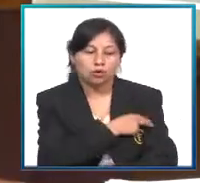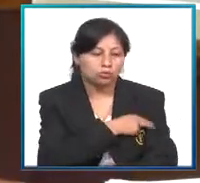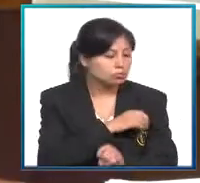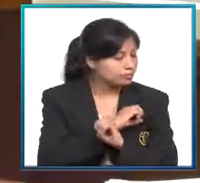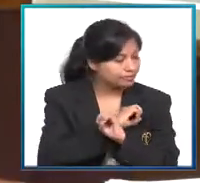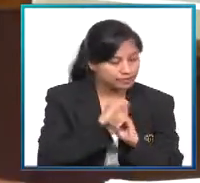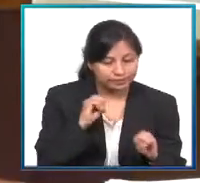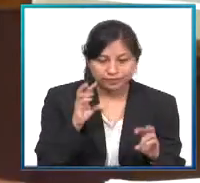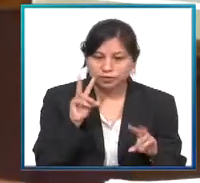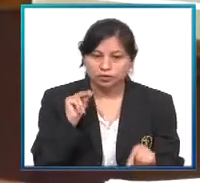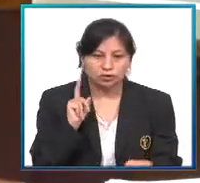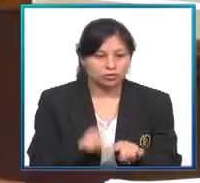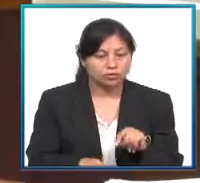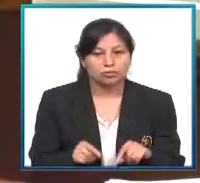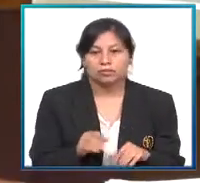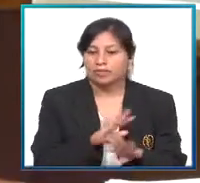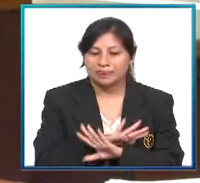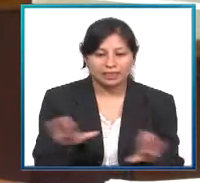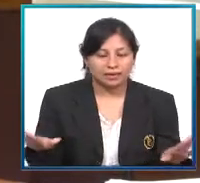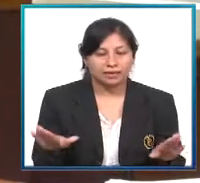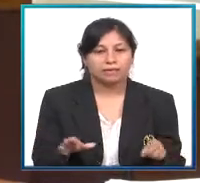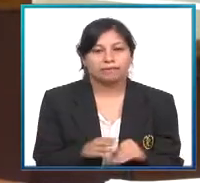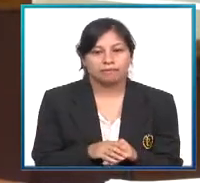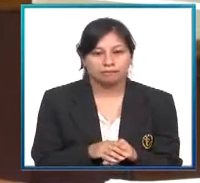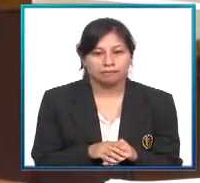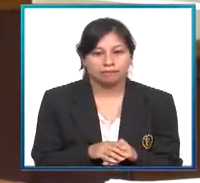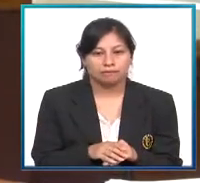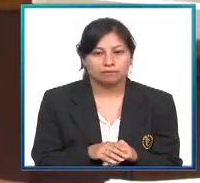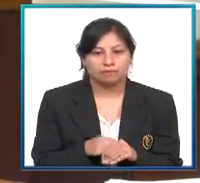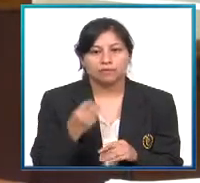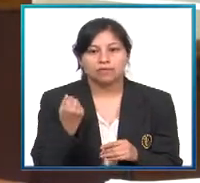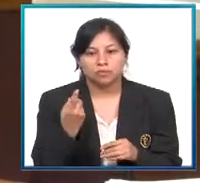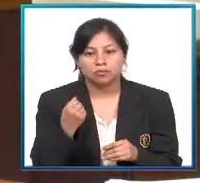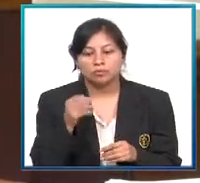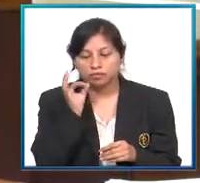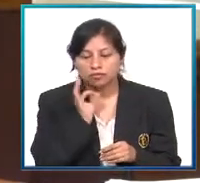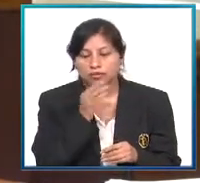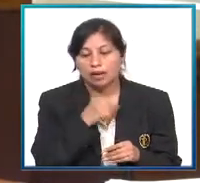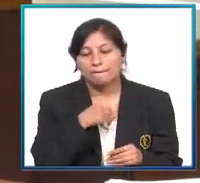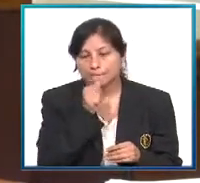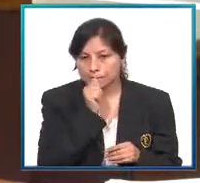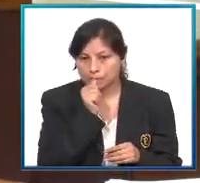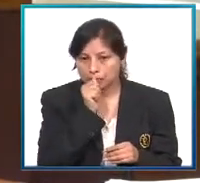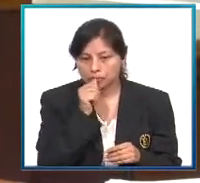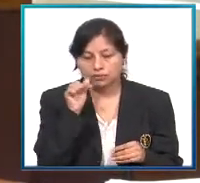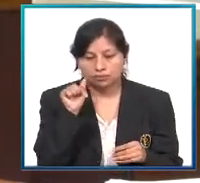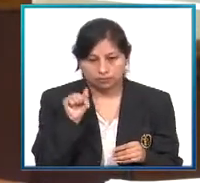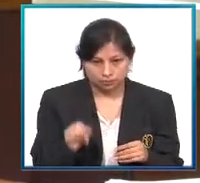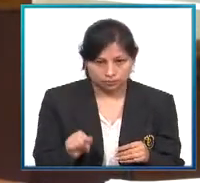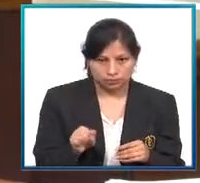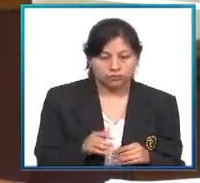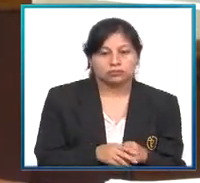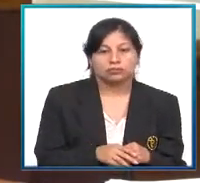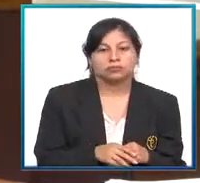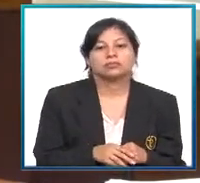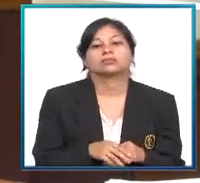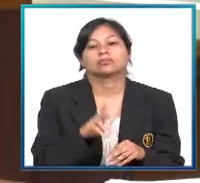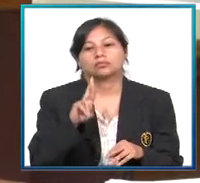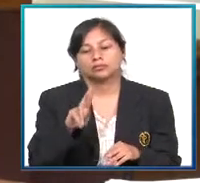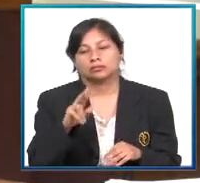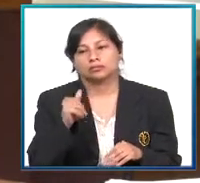salud, no se les puede hacer nada, porque realmente era una finca privada. Hoy, para San Rafael